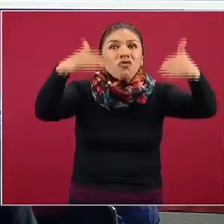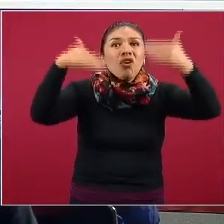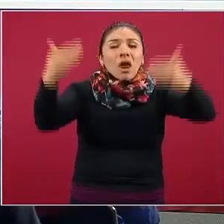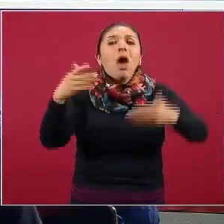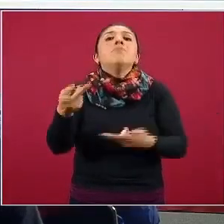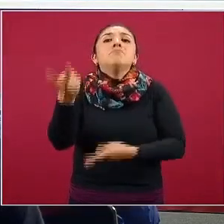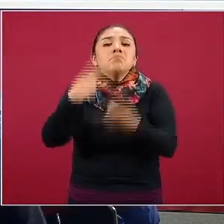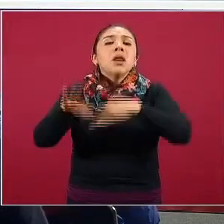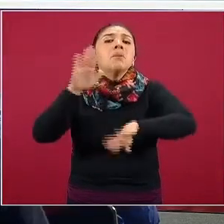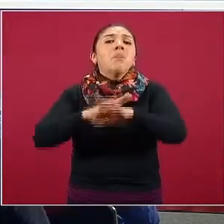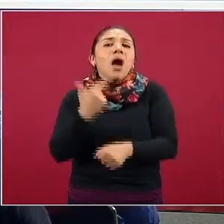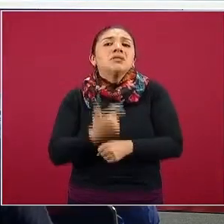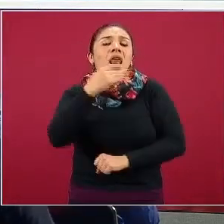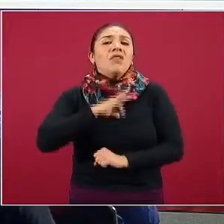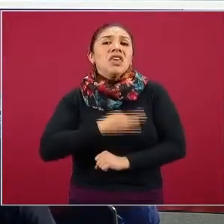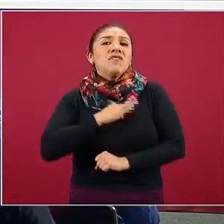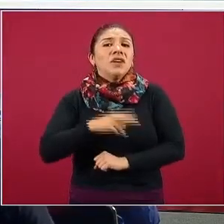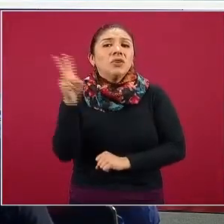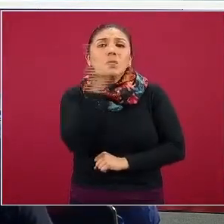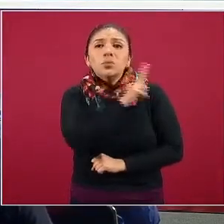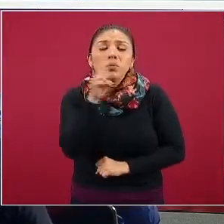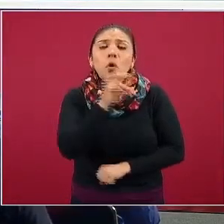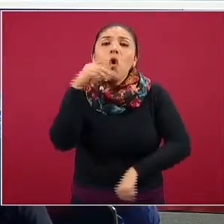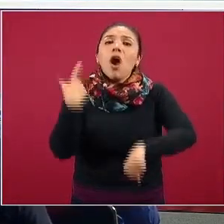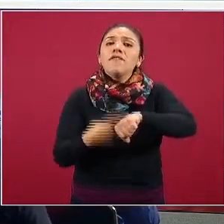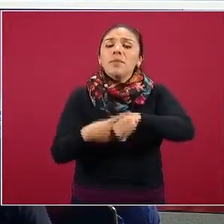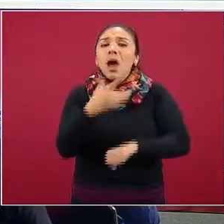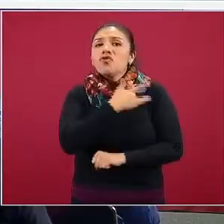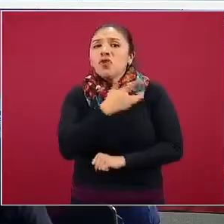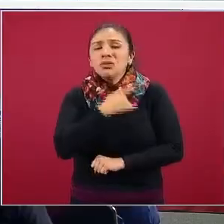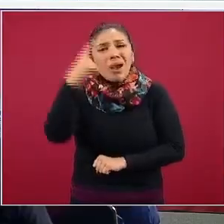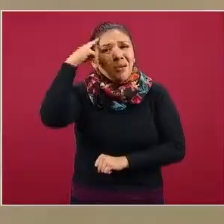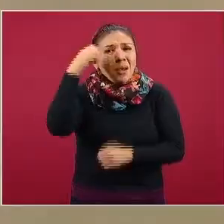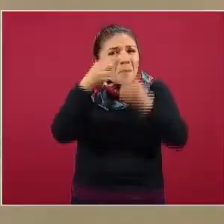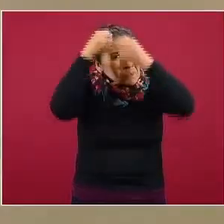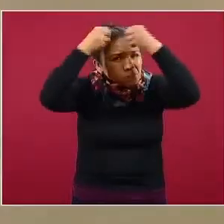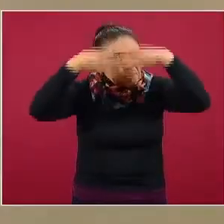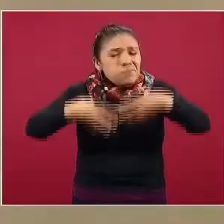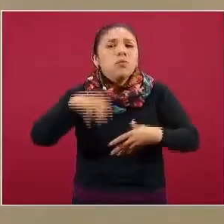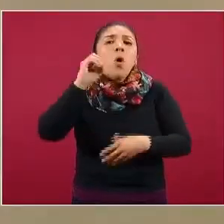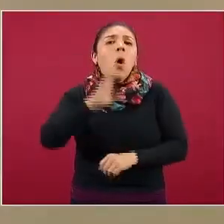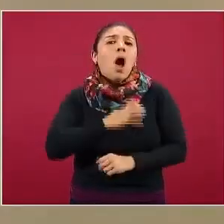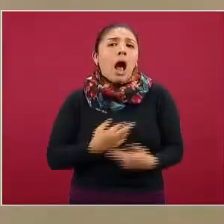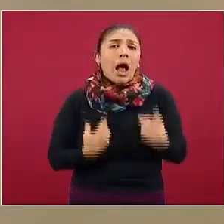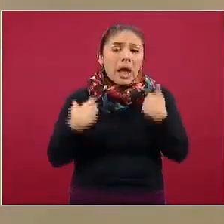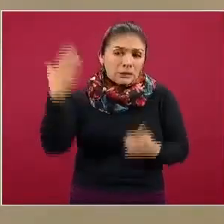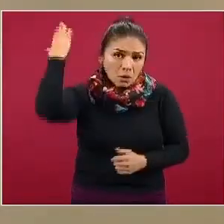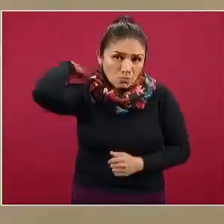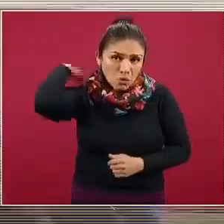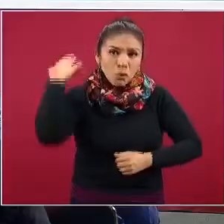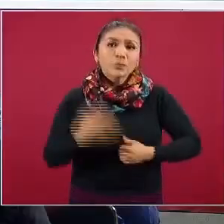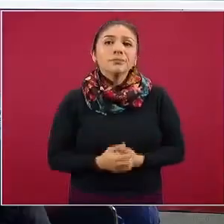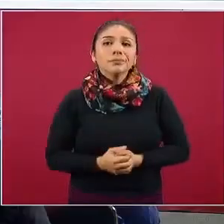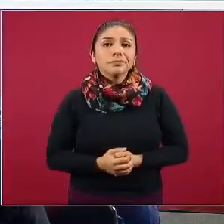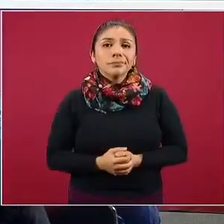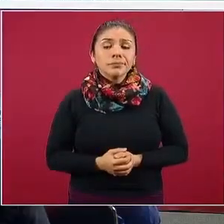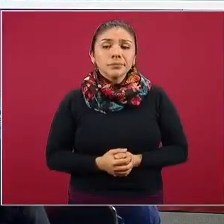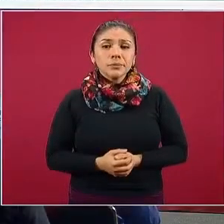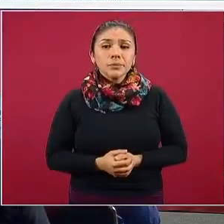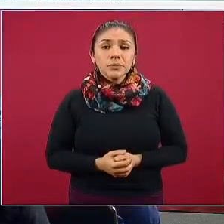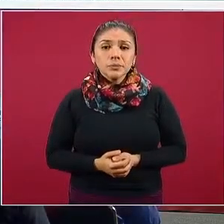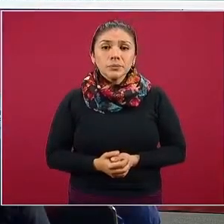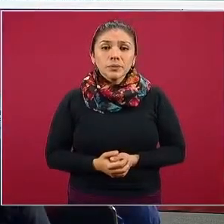riesgo de infecciones respiratorias, enfermedades cardíacas, derrames cerebrales y cáncer de pulmón. La siguiente, por favor.